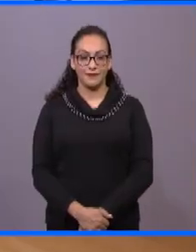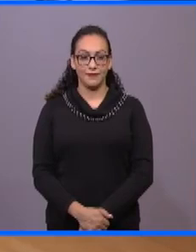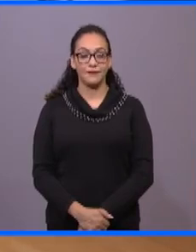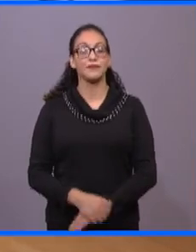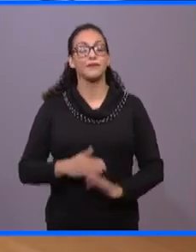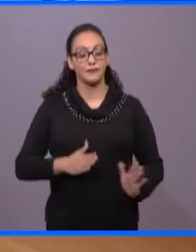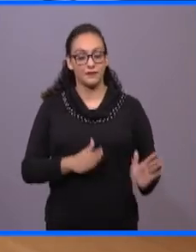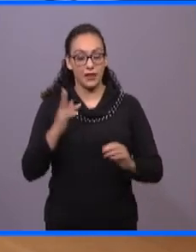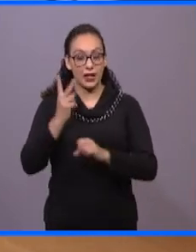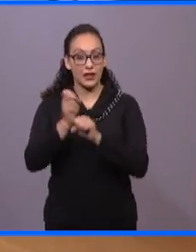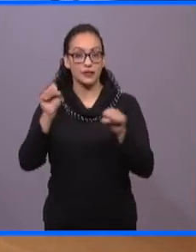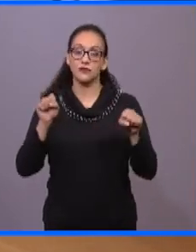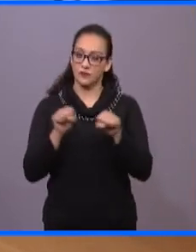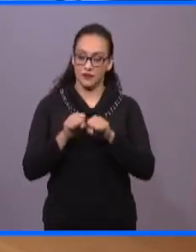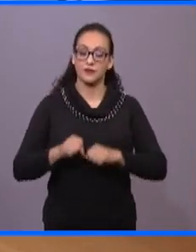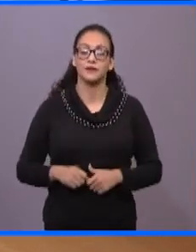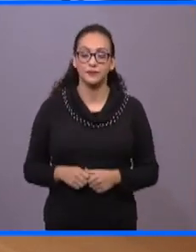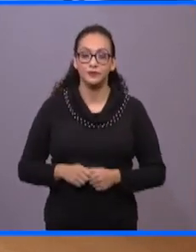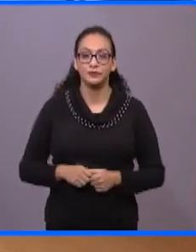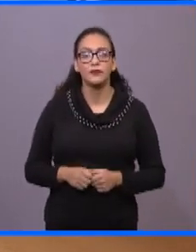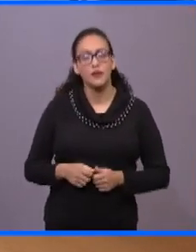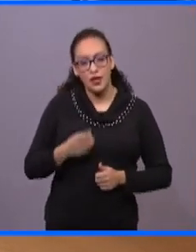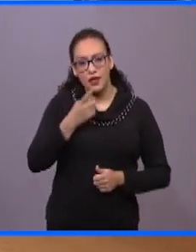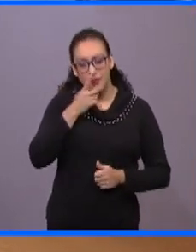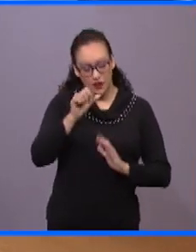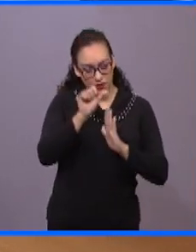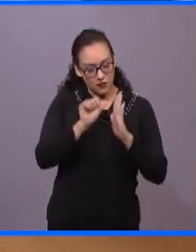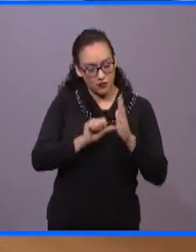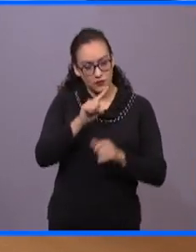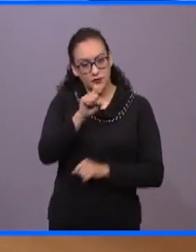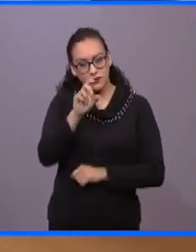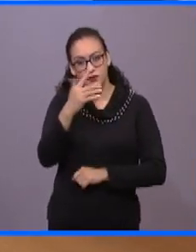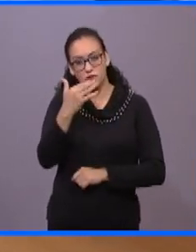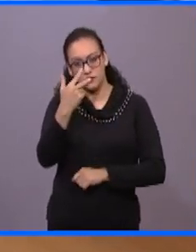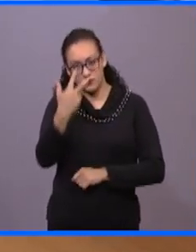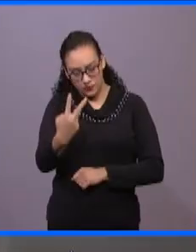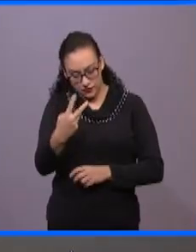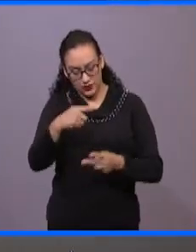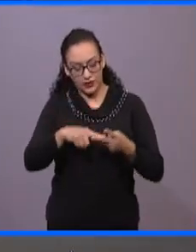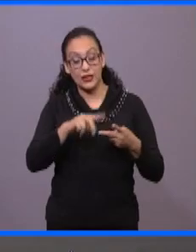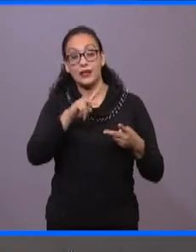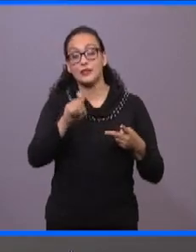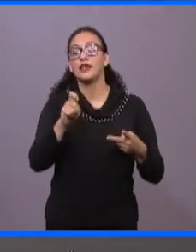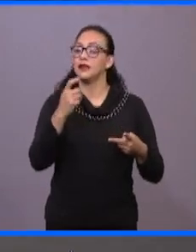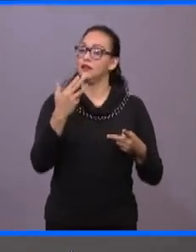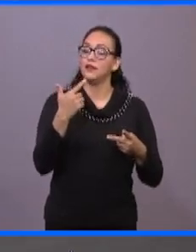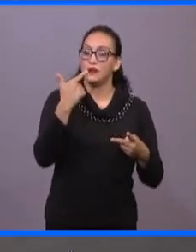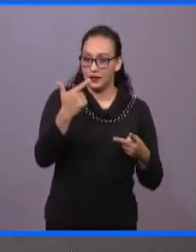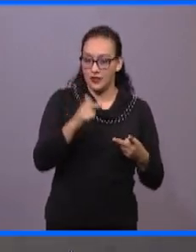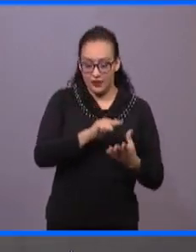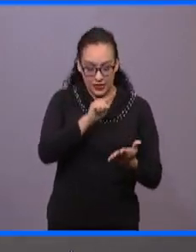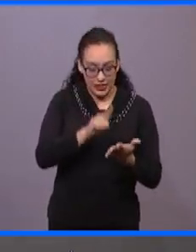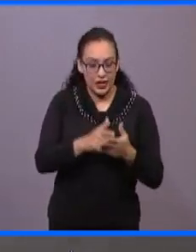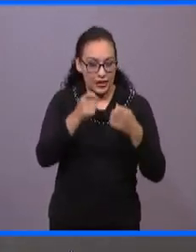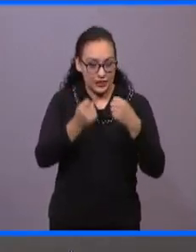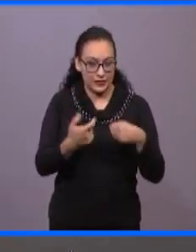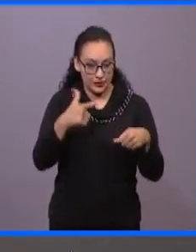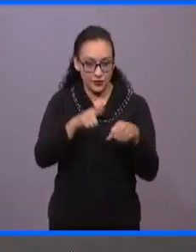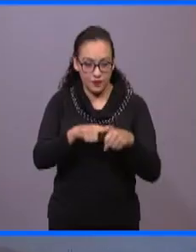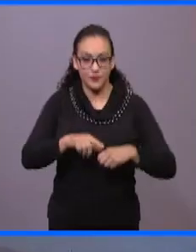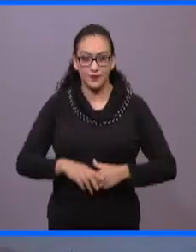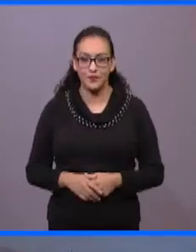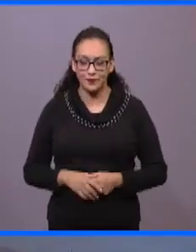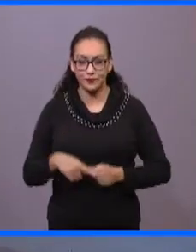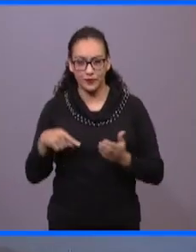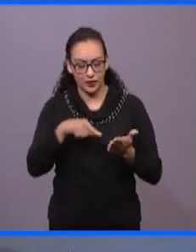Por su parte, la segunda sala de la Corte determinó que los artículos 153 y 157 de la Ley del Seguro Social,